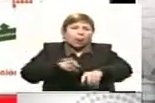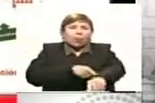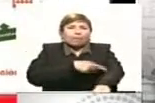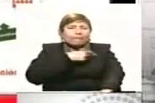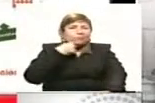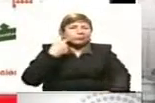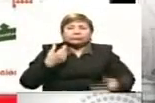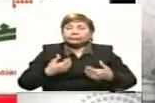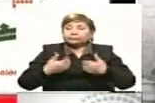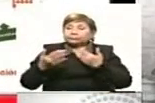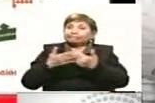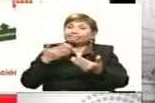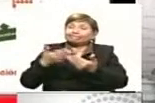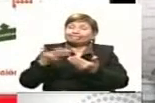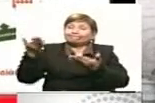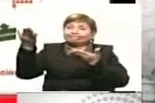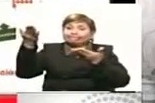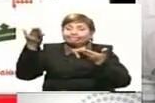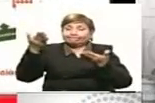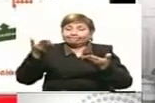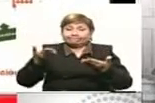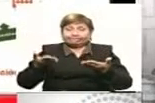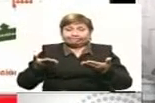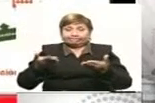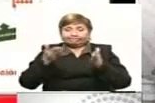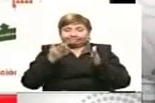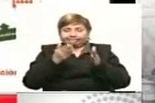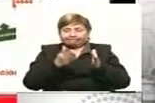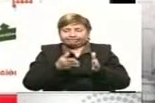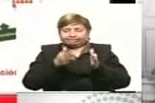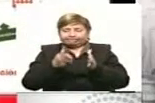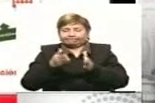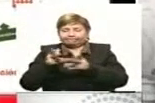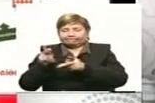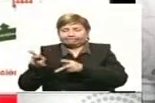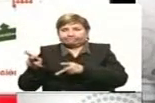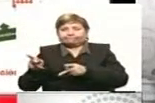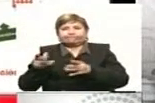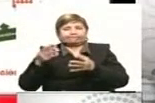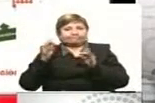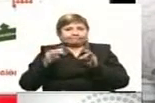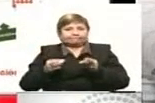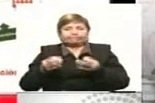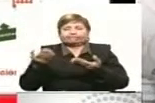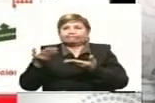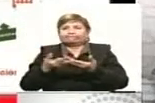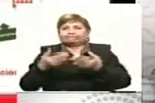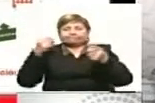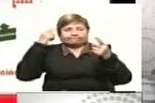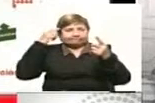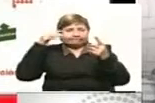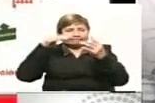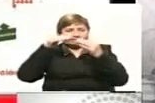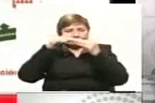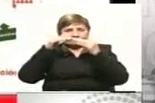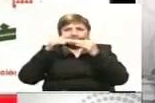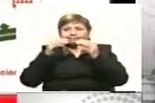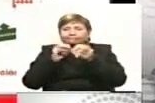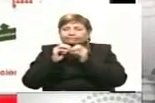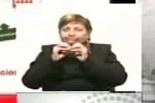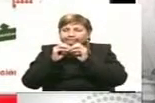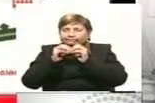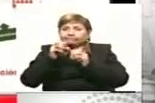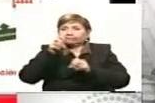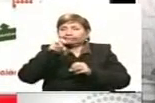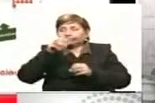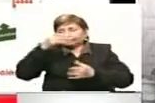tener facilidad, dentro de una planificación adecuada, de acceder a mayores niveles de complejidad en su tratamiento si así